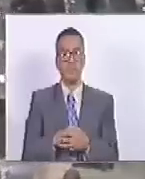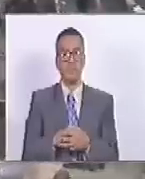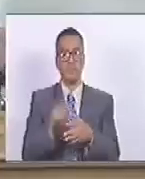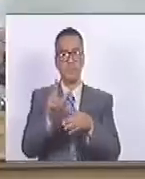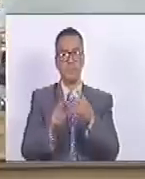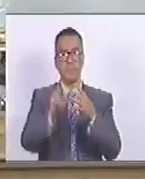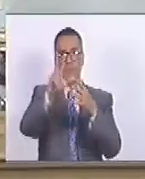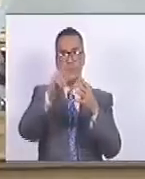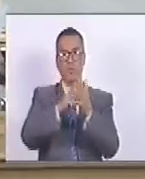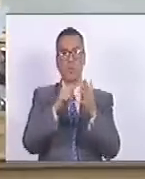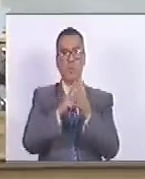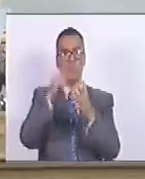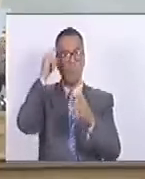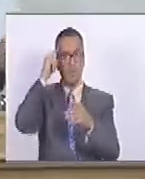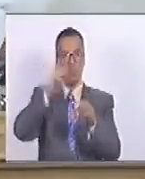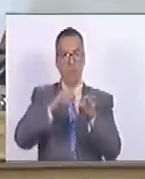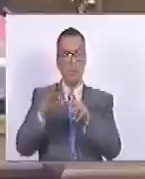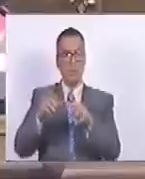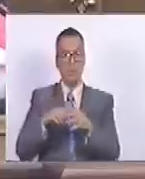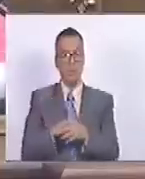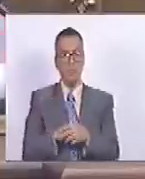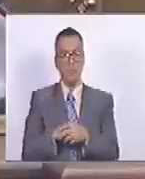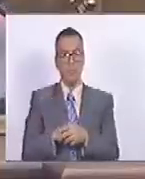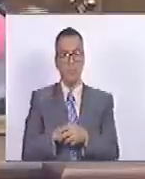Tercer punto del orden del día, ciudadana secretaria.